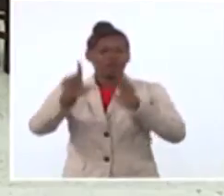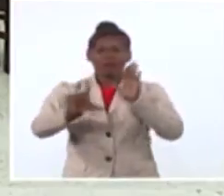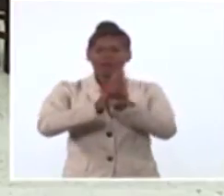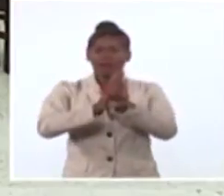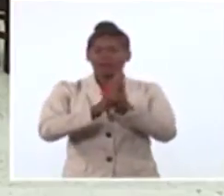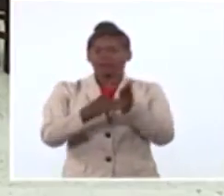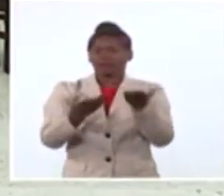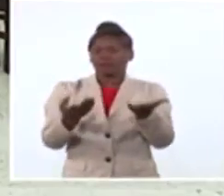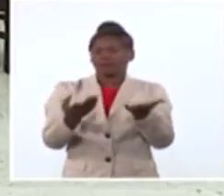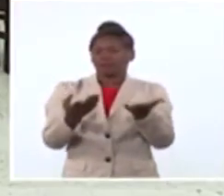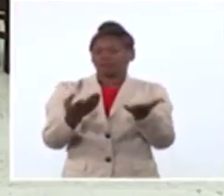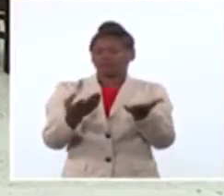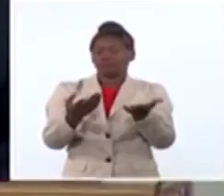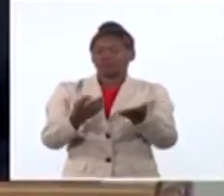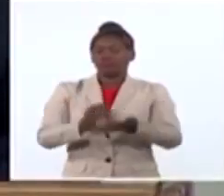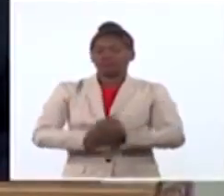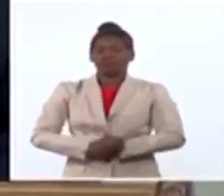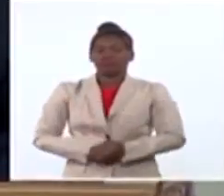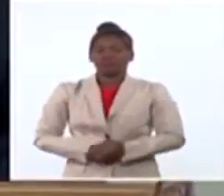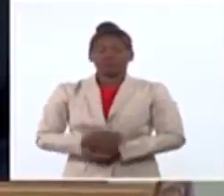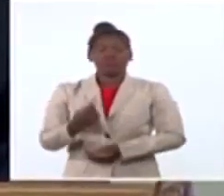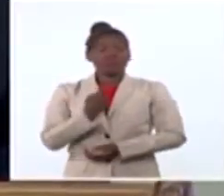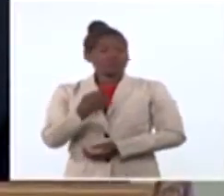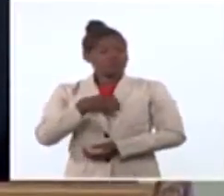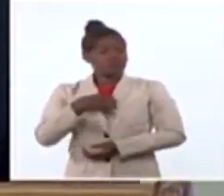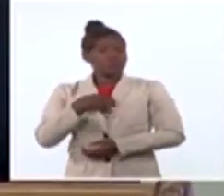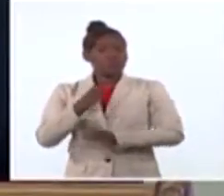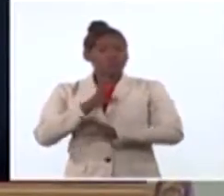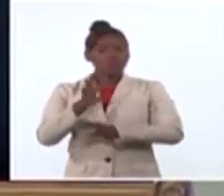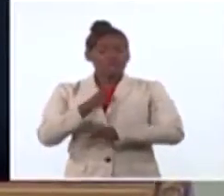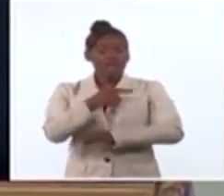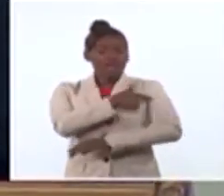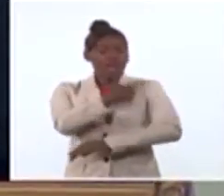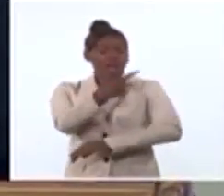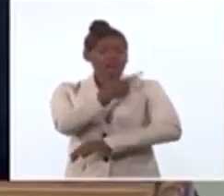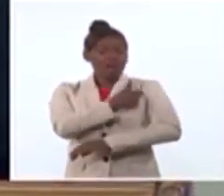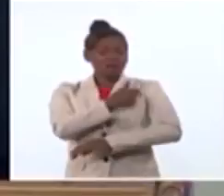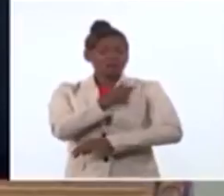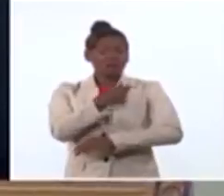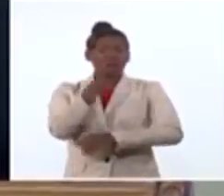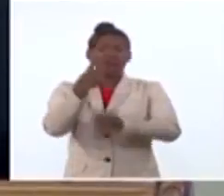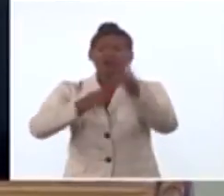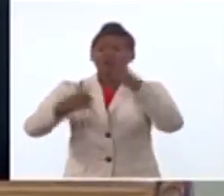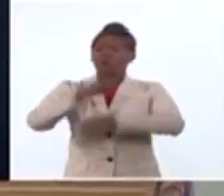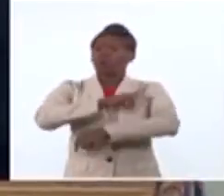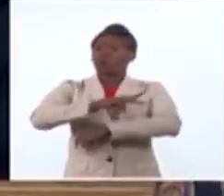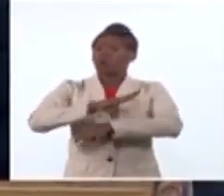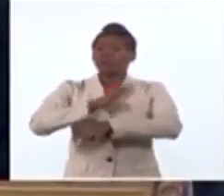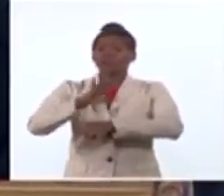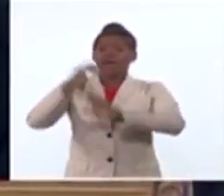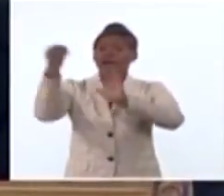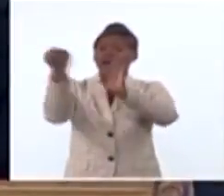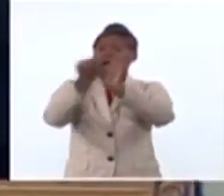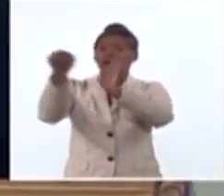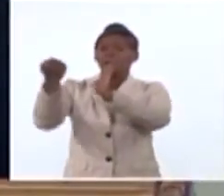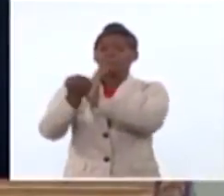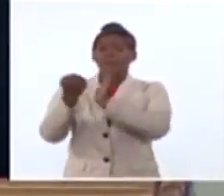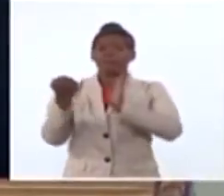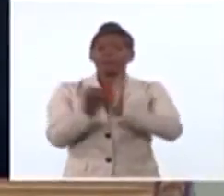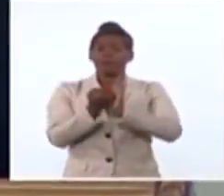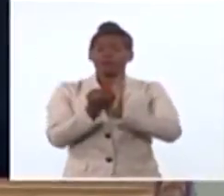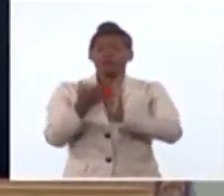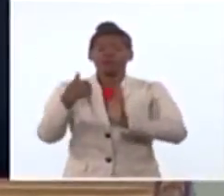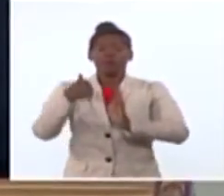otras de varios países. Espero que la Organización Mundial de la